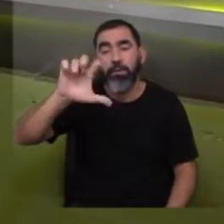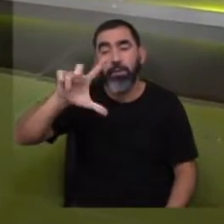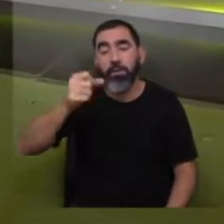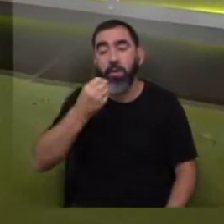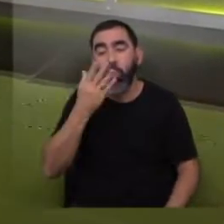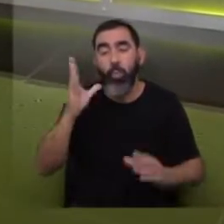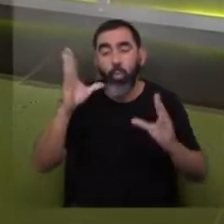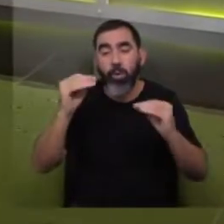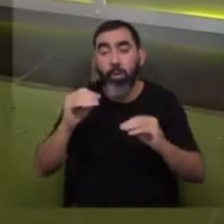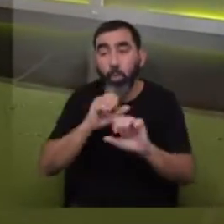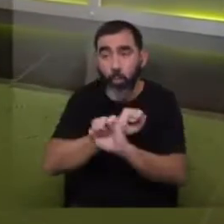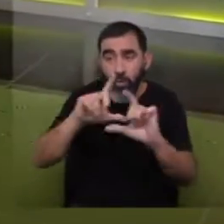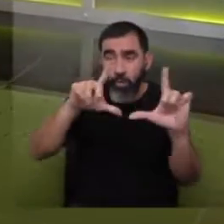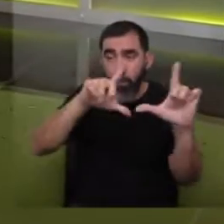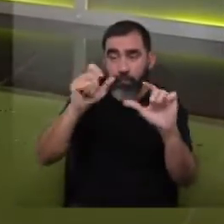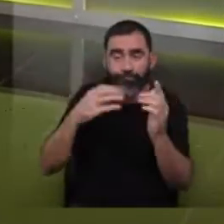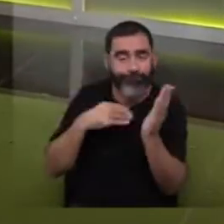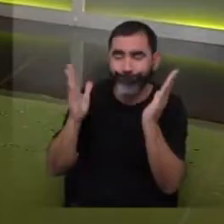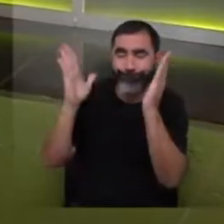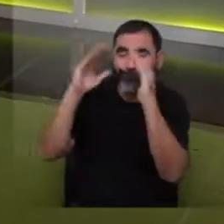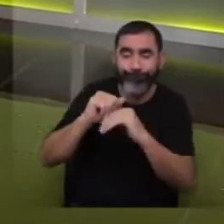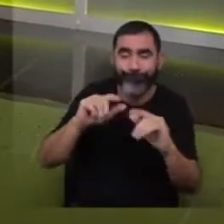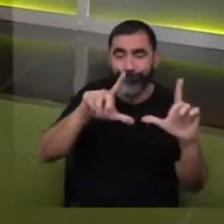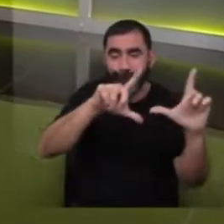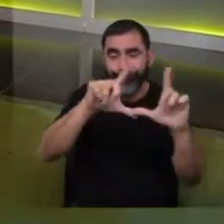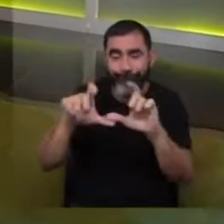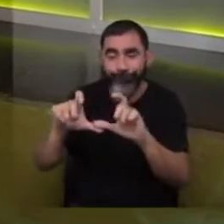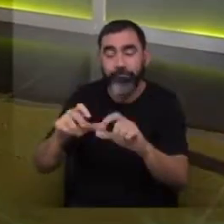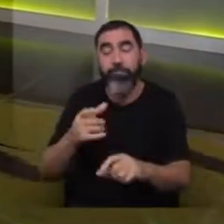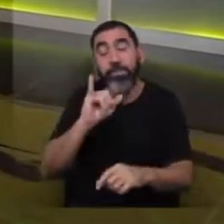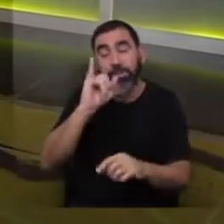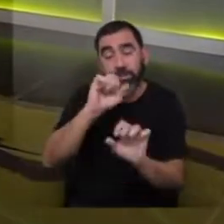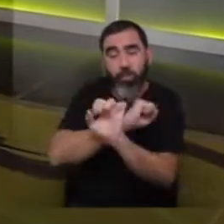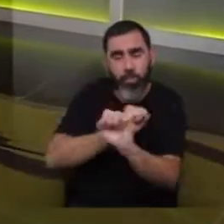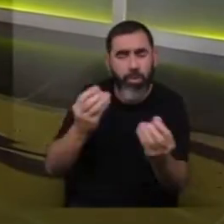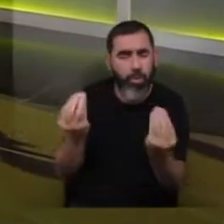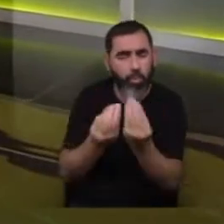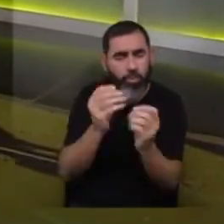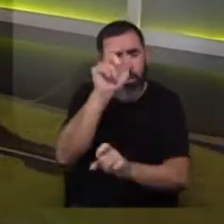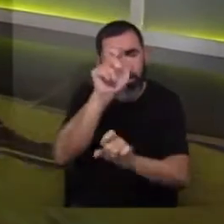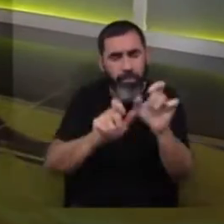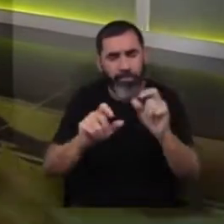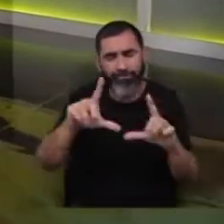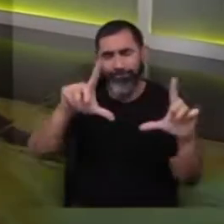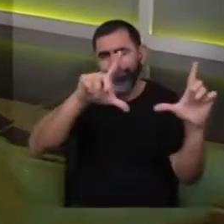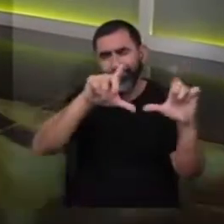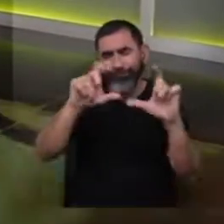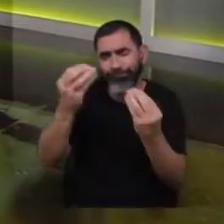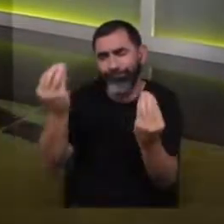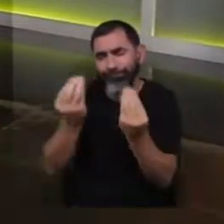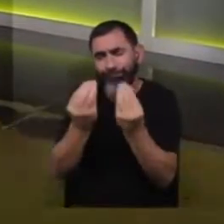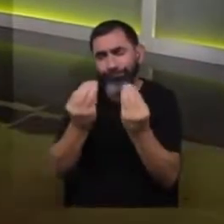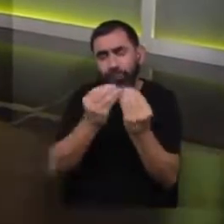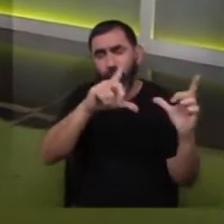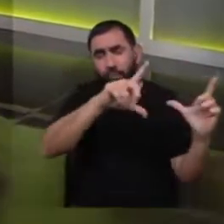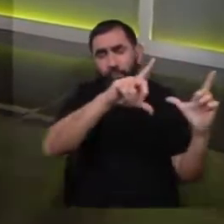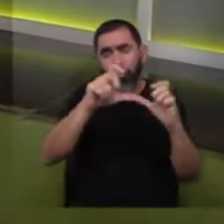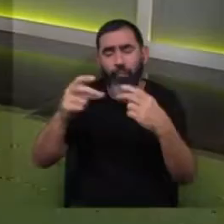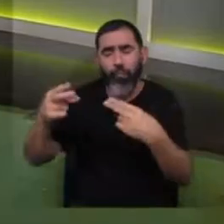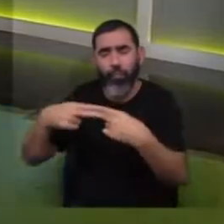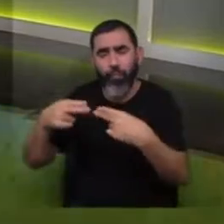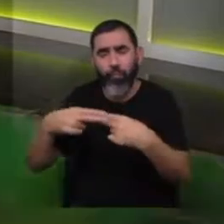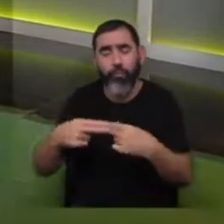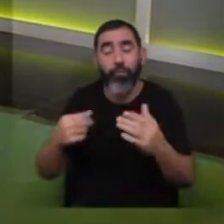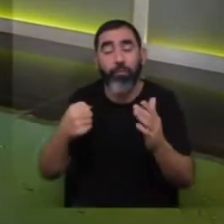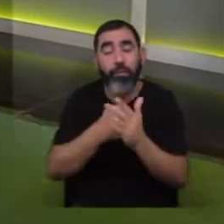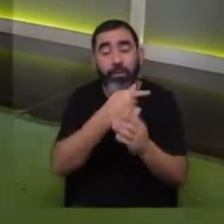alguna? No pude, pero sí pudo mucha gente porque se llenó de fotos en las redes sociales este